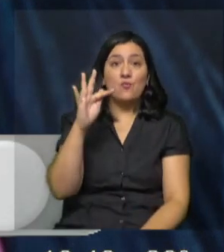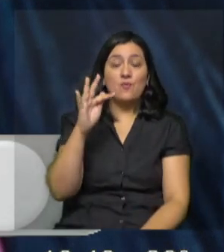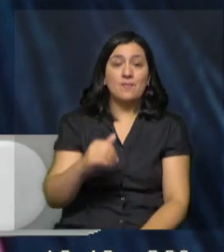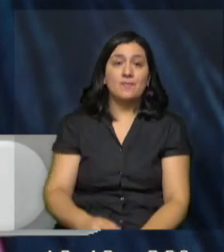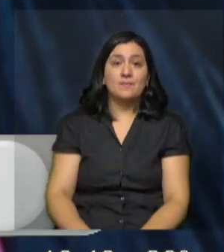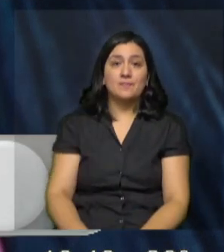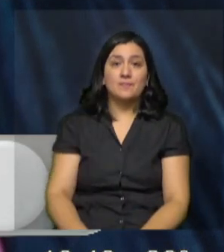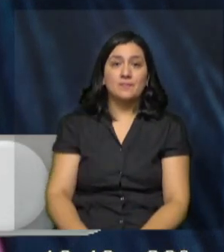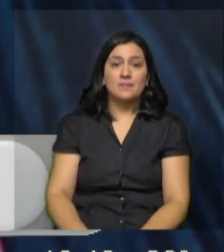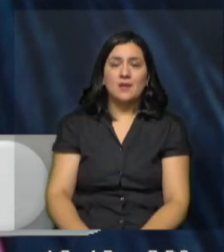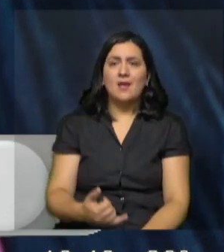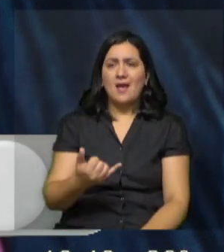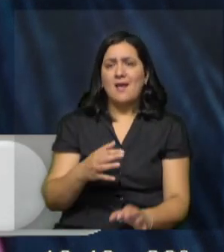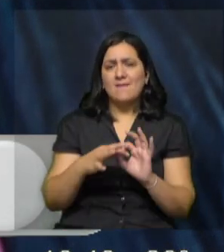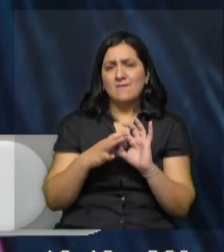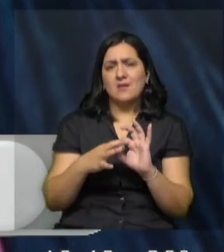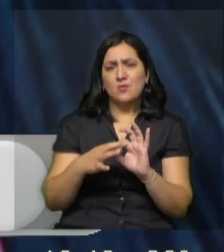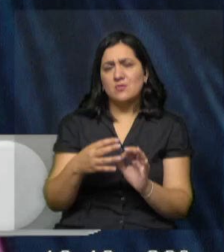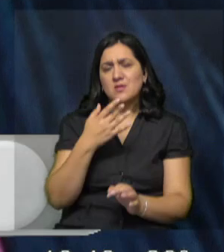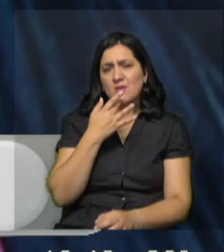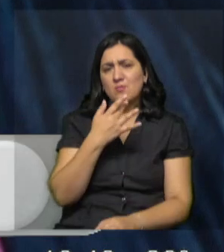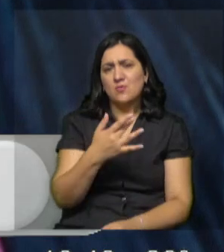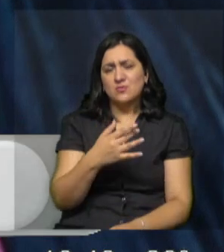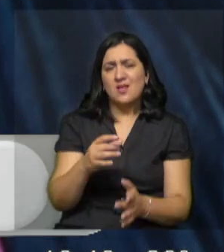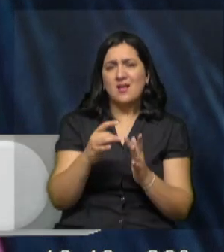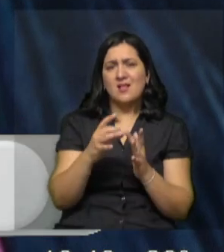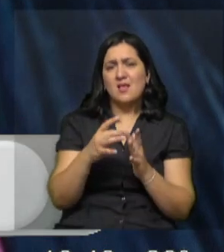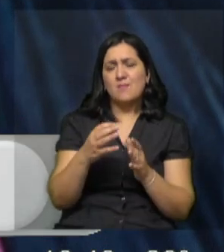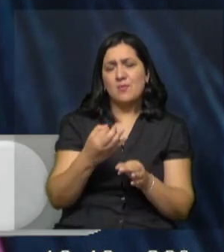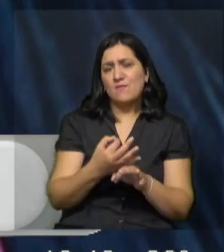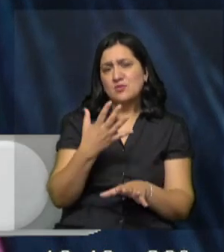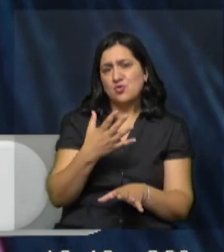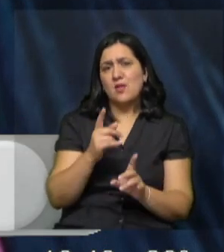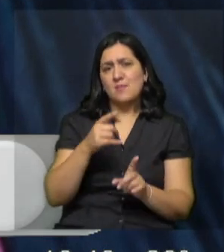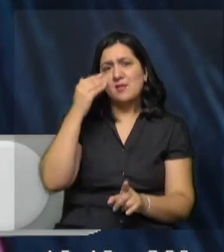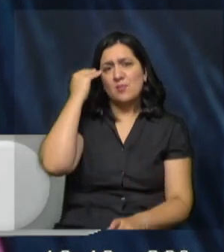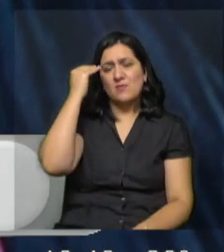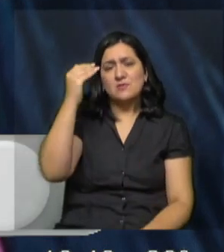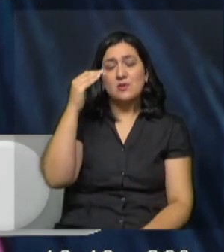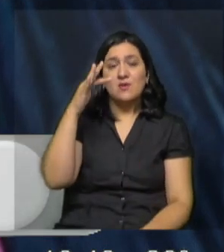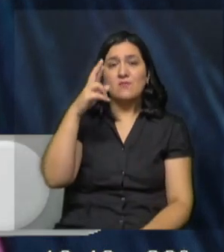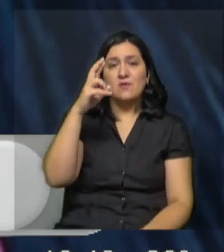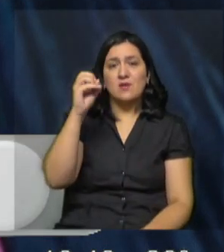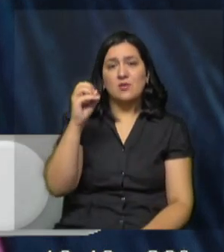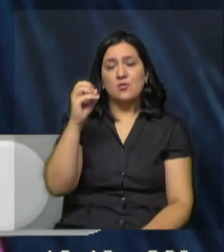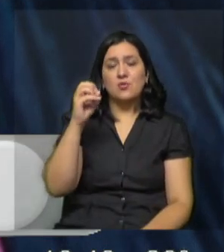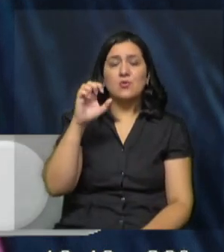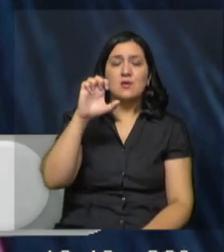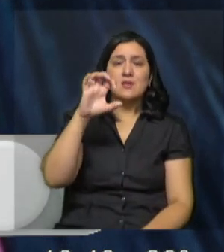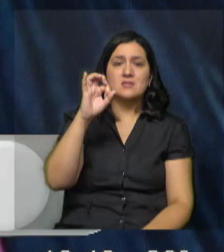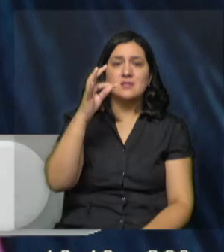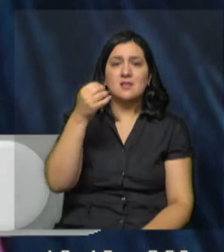Y generamos vínculos hermosos, la verdad que la calidad profesional también de los profes, de Santiago Ferro, Diego Estavillo, el profe